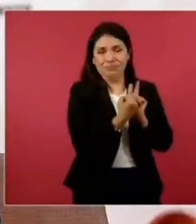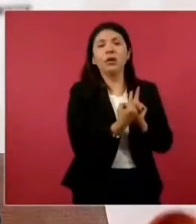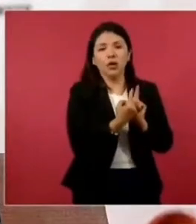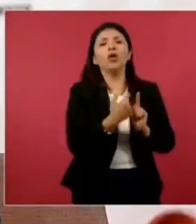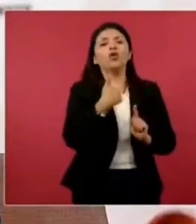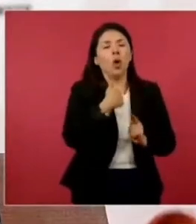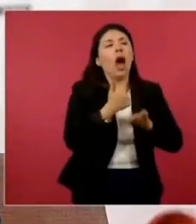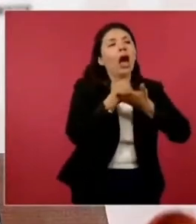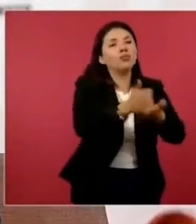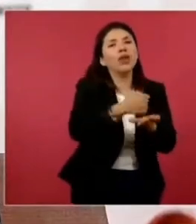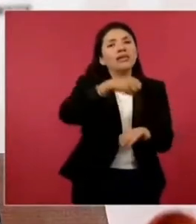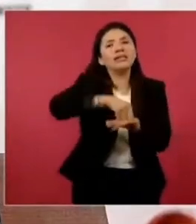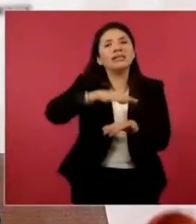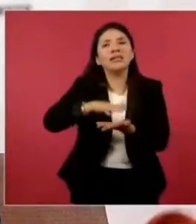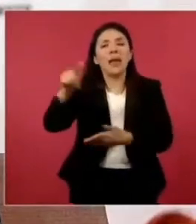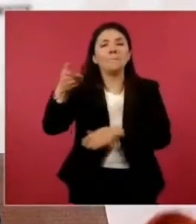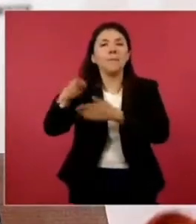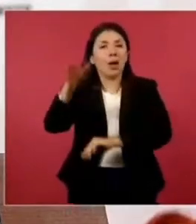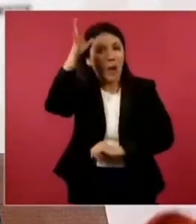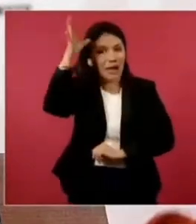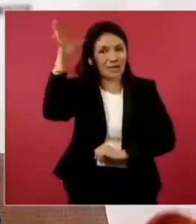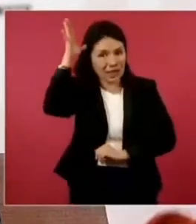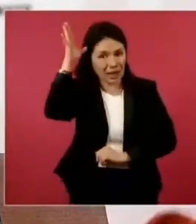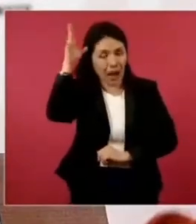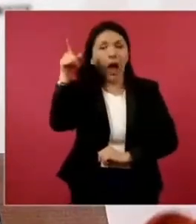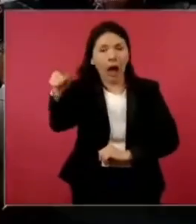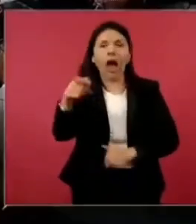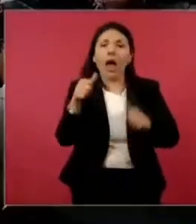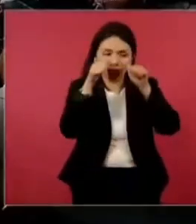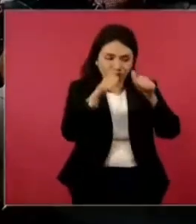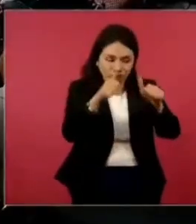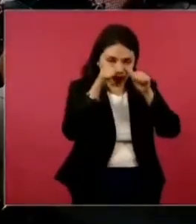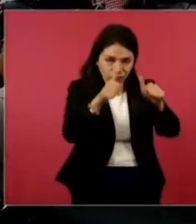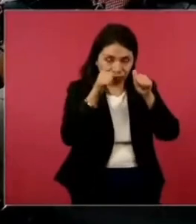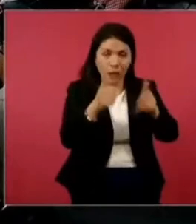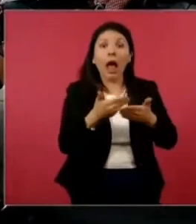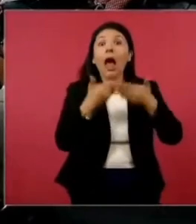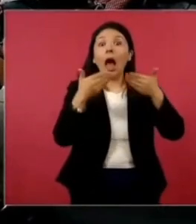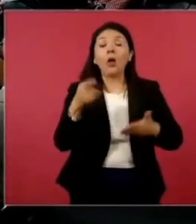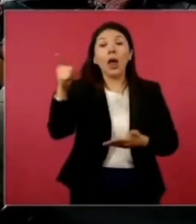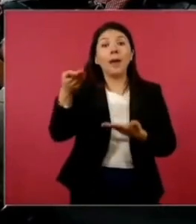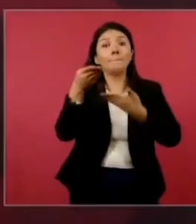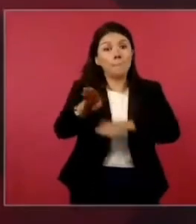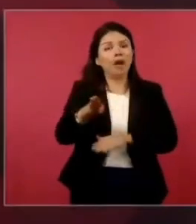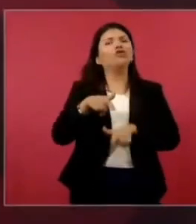la cita con el Banco Azteca y el Banco Azteca les atendía. Hoy en día, Banco Azteca